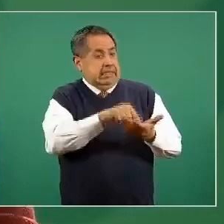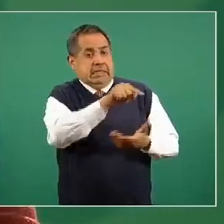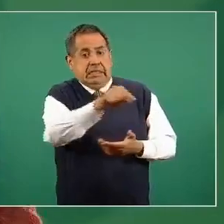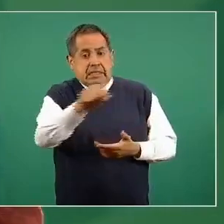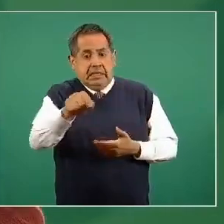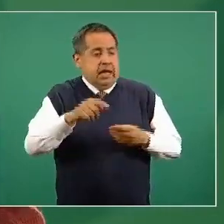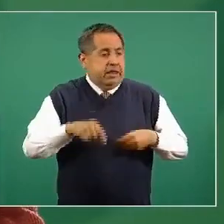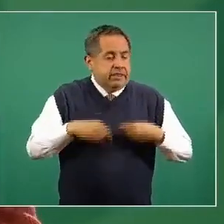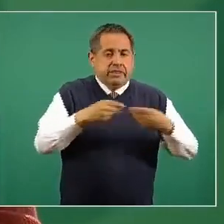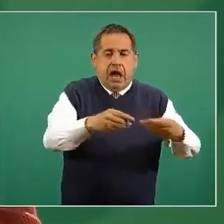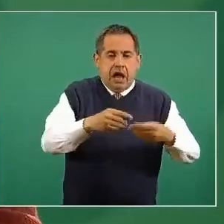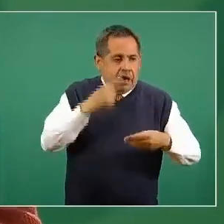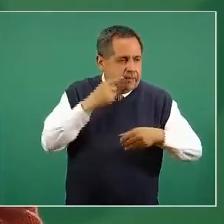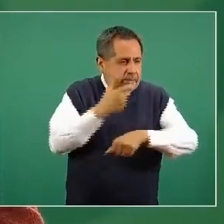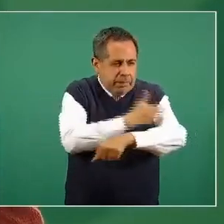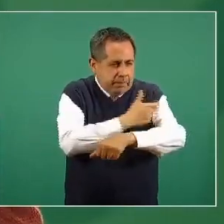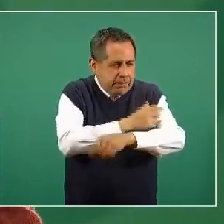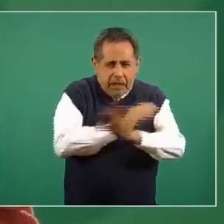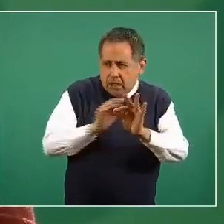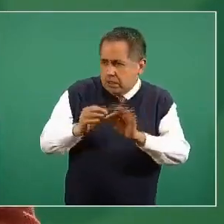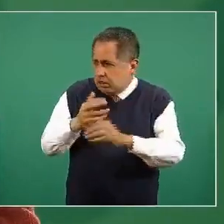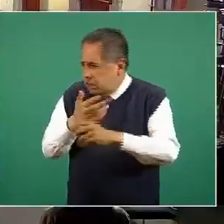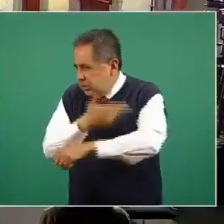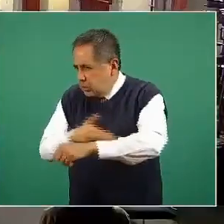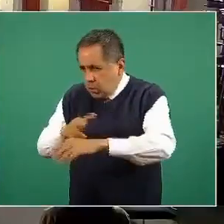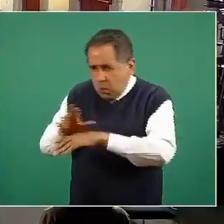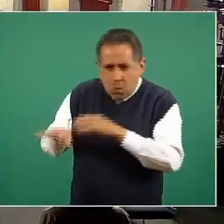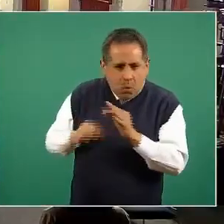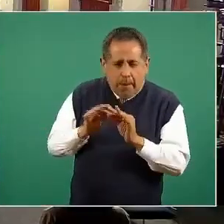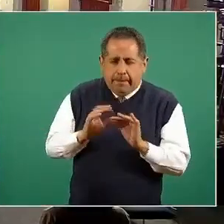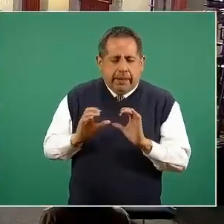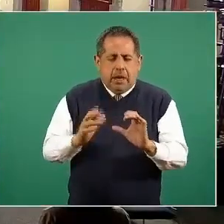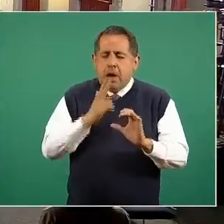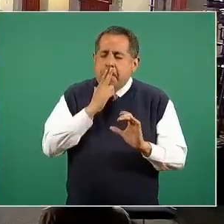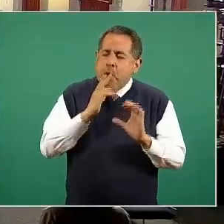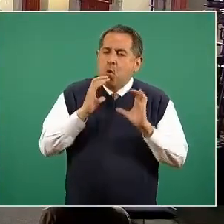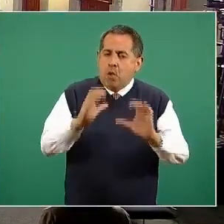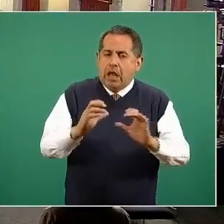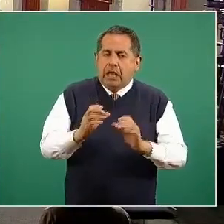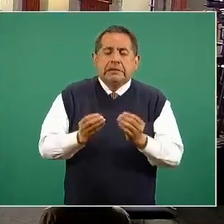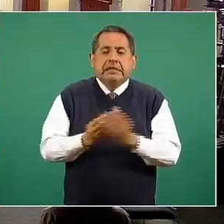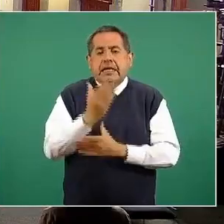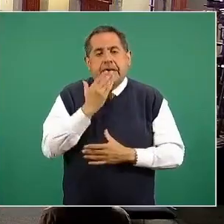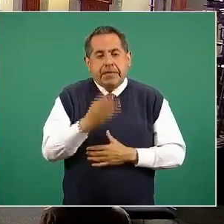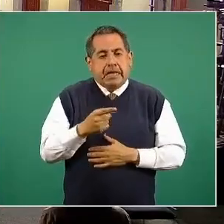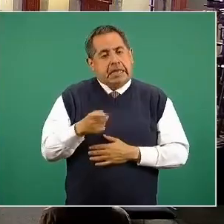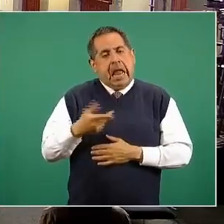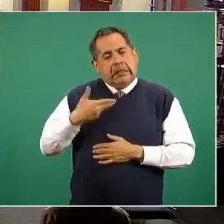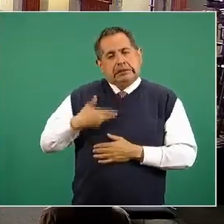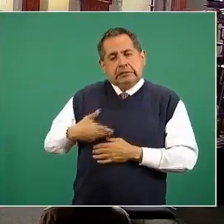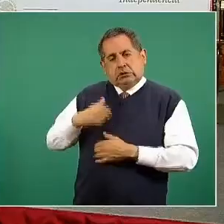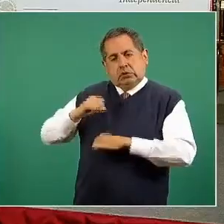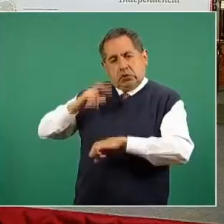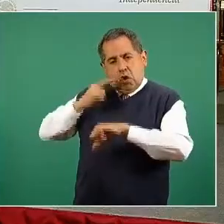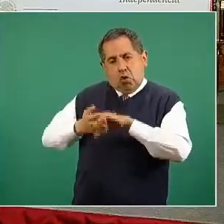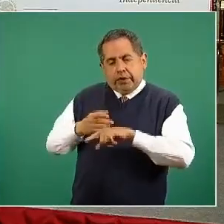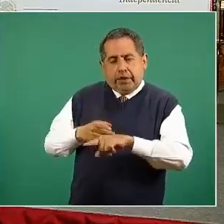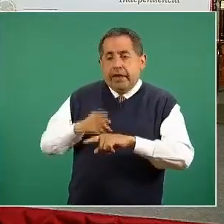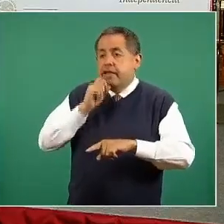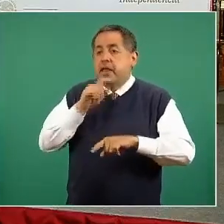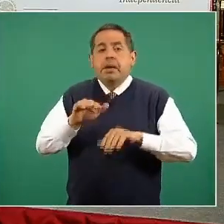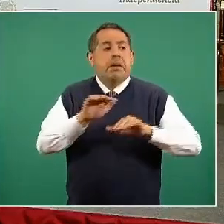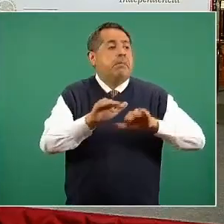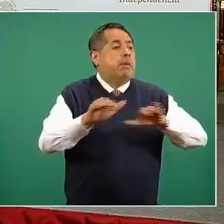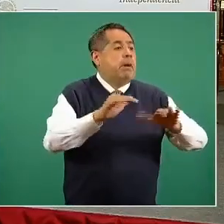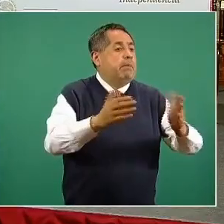se tenga el producto en las condiciones de cuidado necesarias, y también se movilice a la